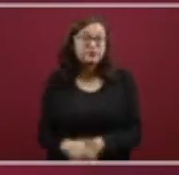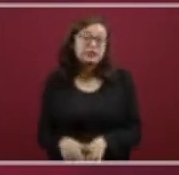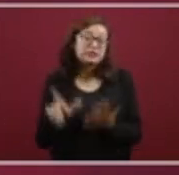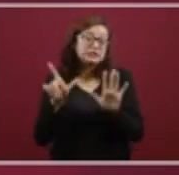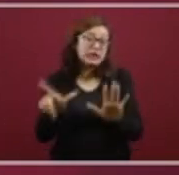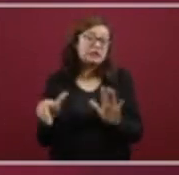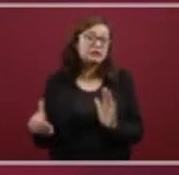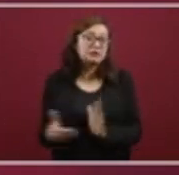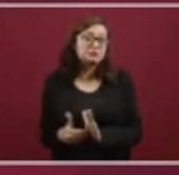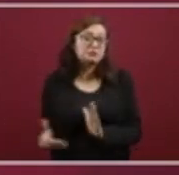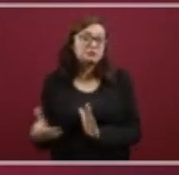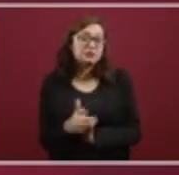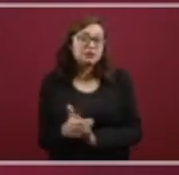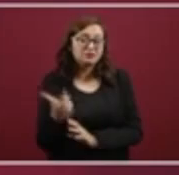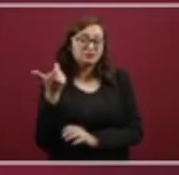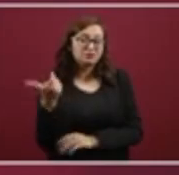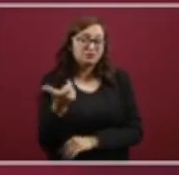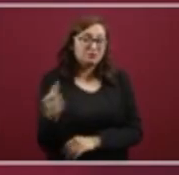7,000 millones,